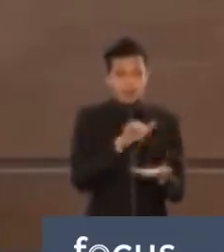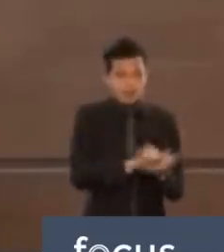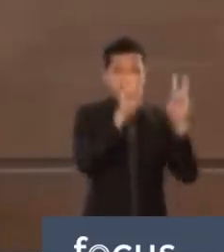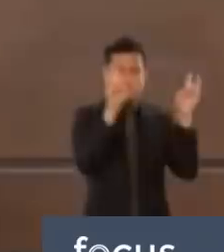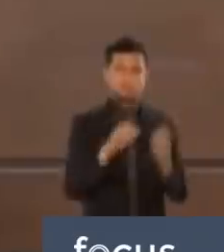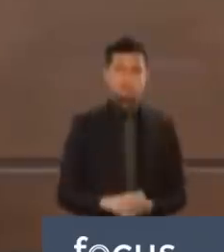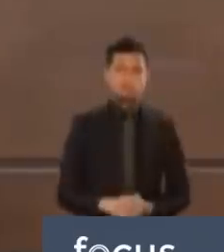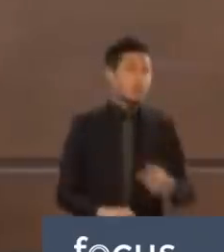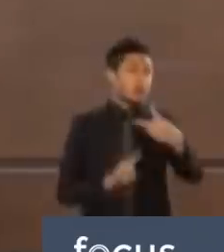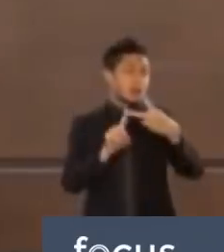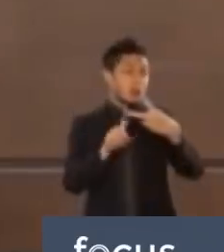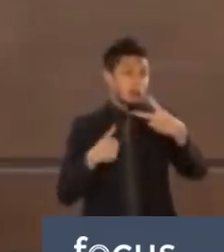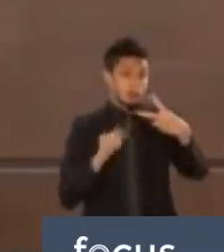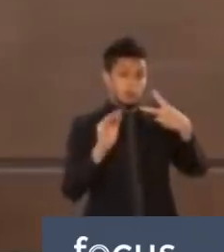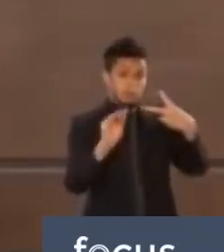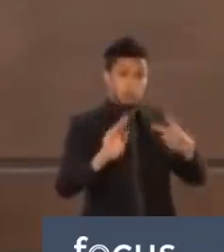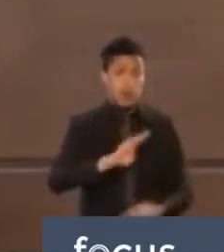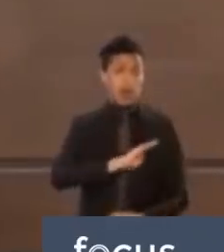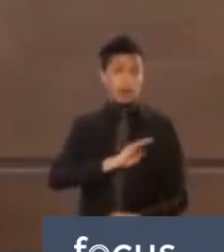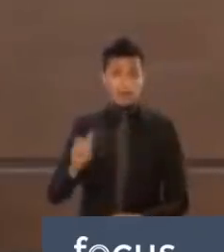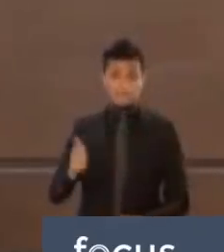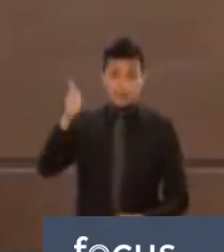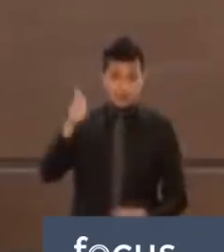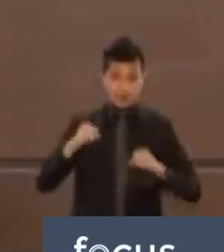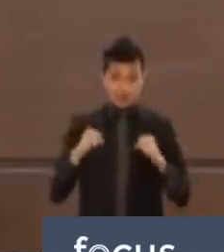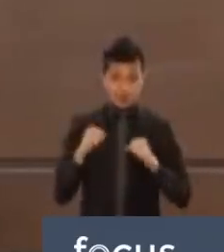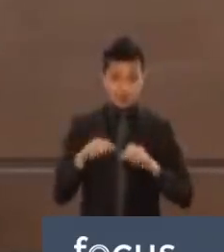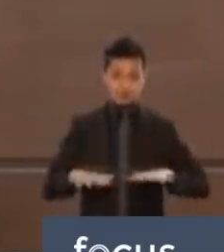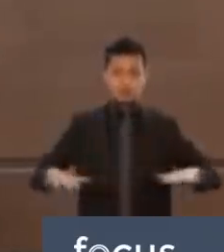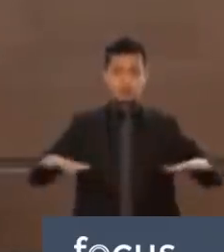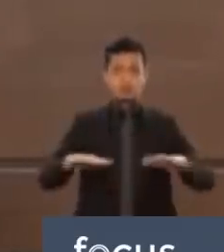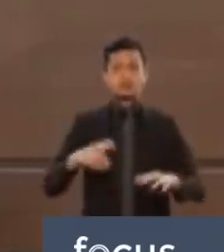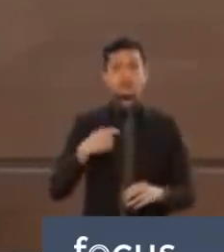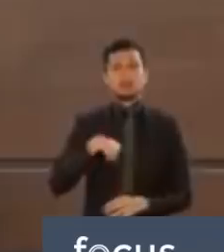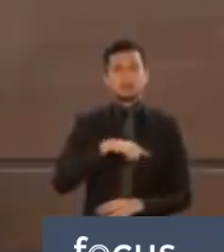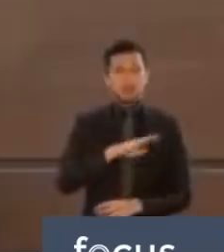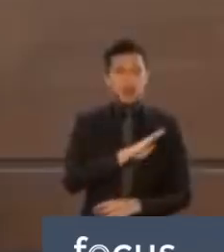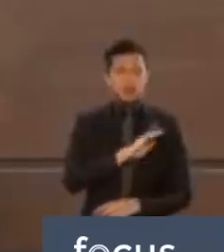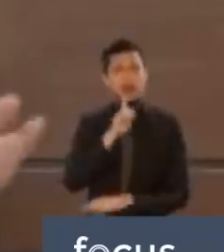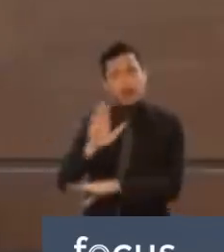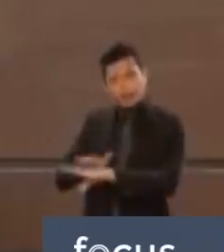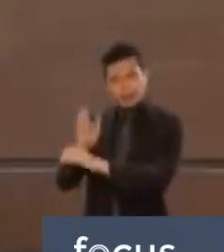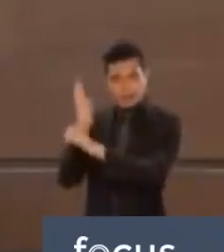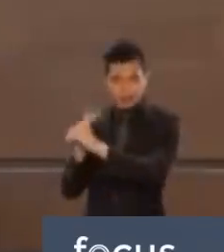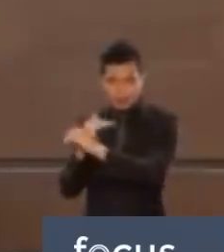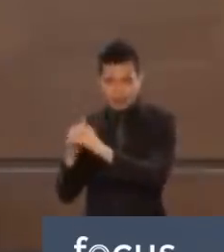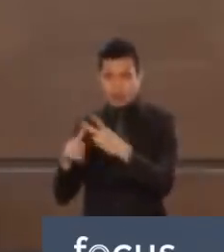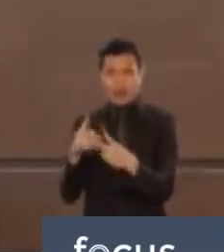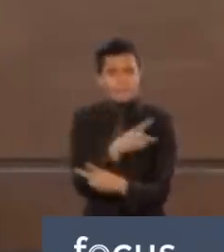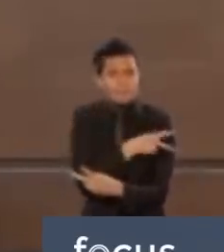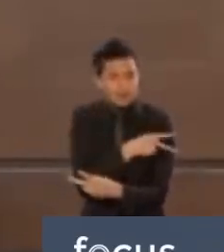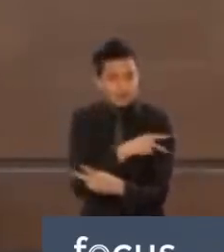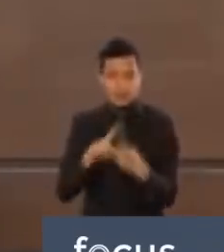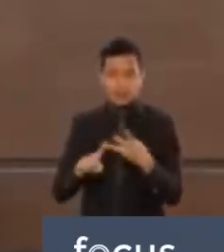que para la Alcaldía Mayor de Bogotá es muy preocupante, y así quisiéramos manifestárselo a la Procuraduría, a la Personería, a